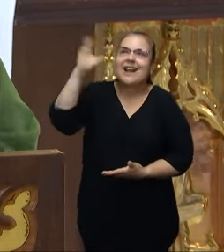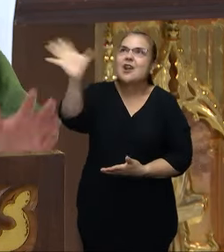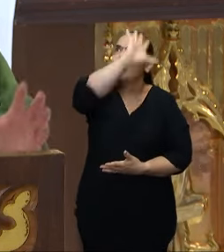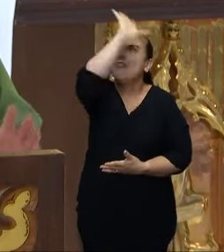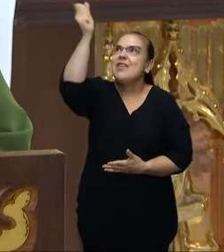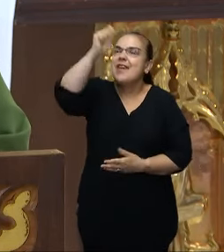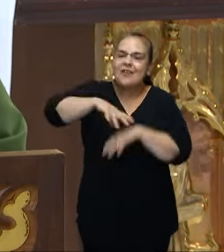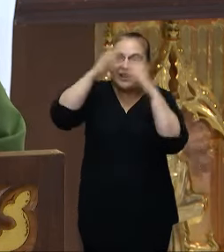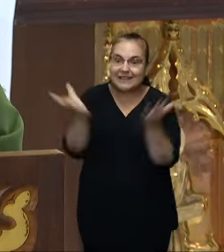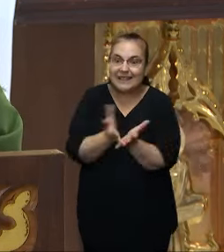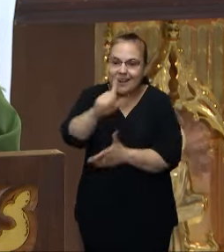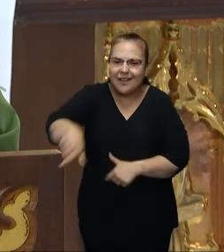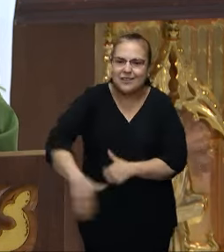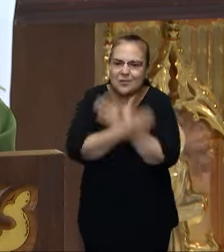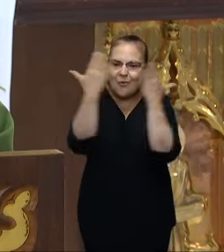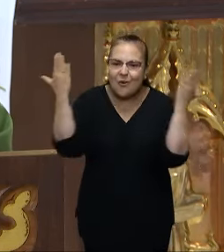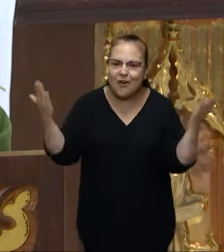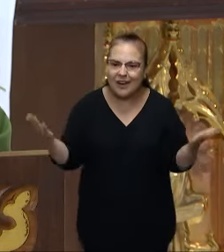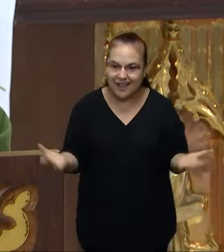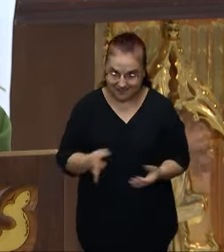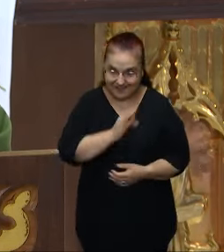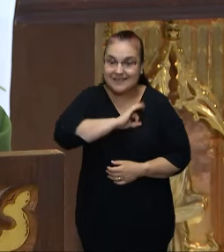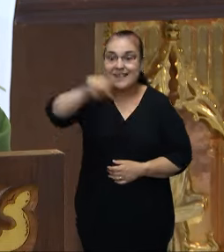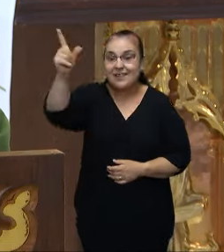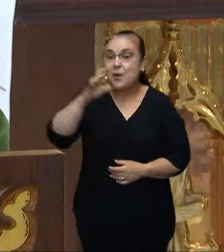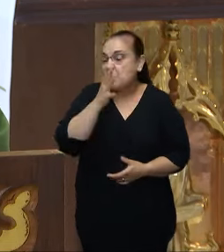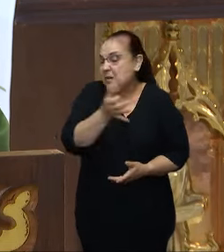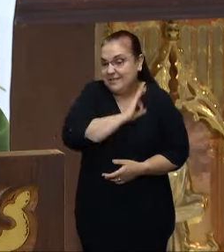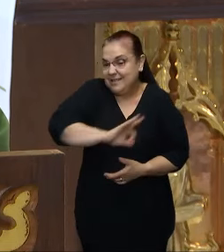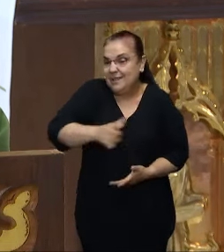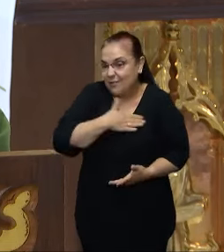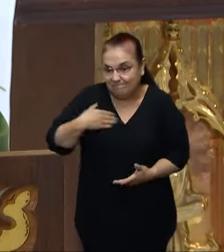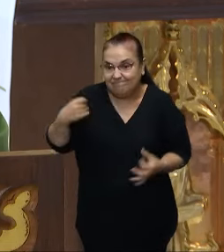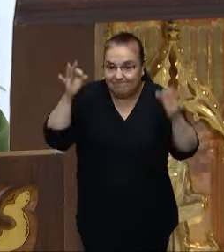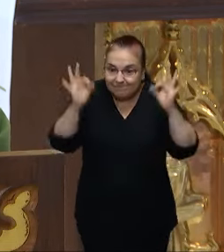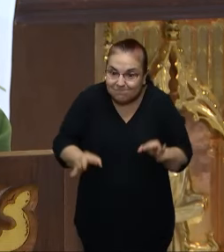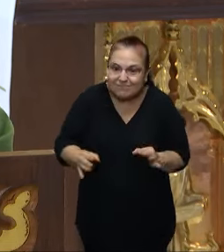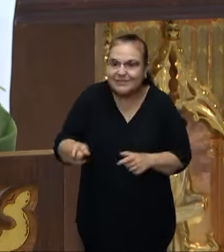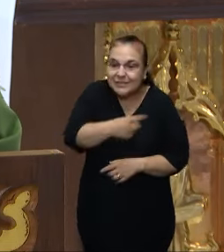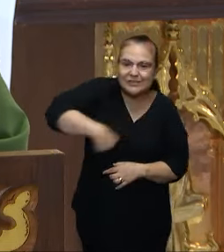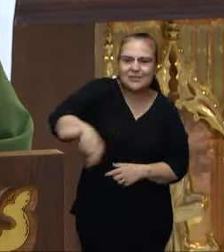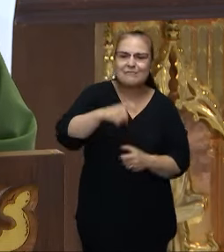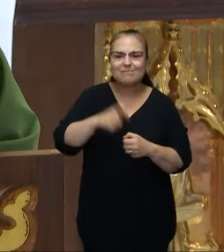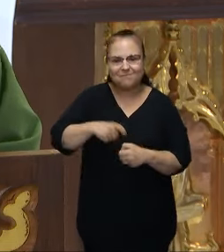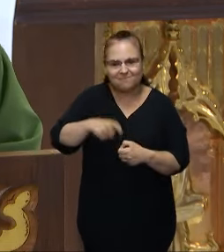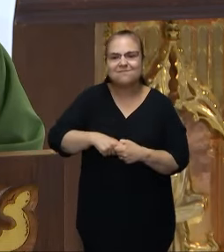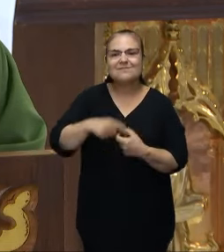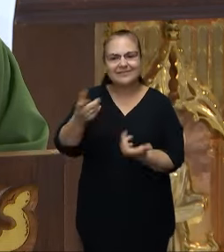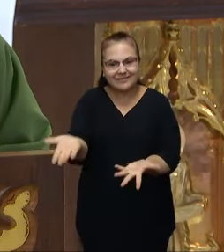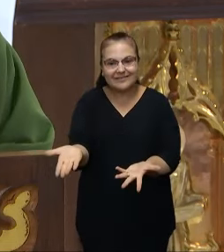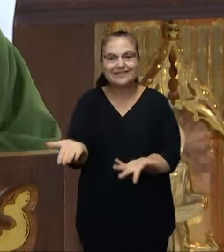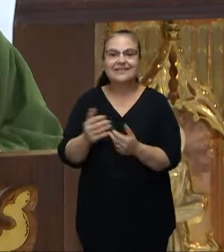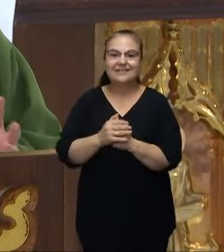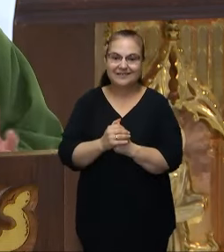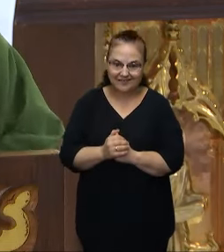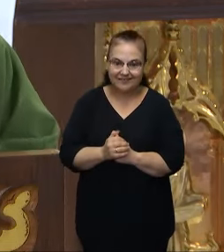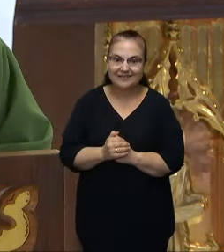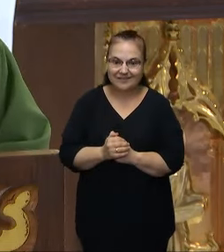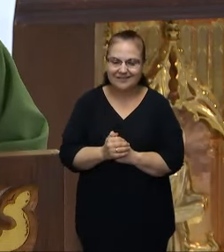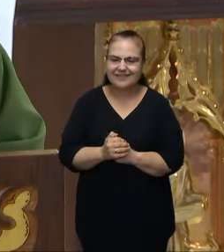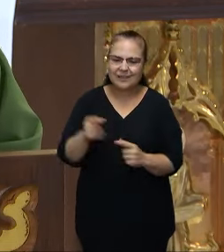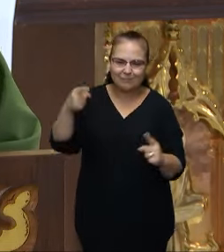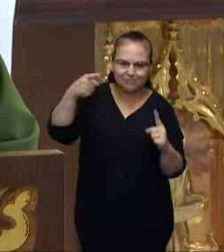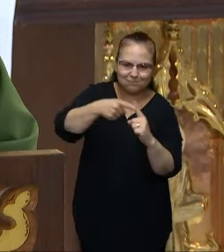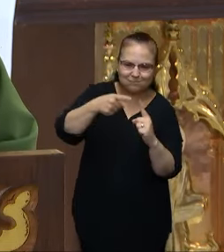cielo y la tierra de tu gloria porque el señor así lo ha querido no que seamos partícipes de Esa